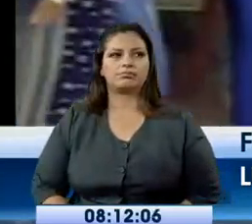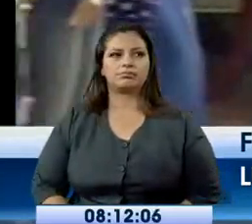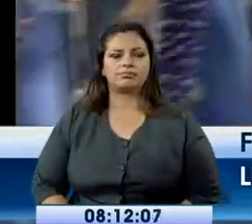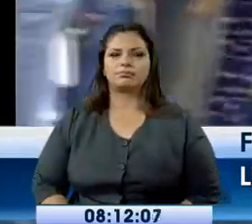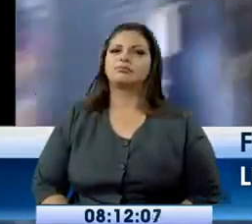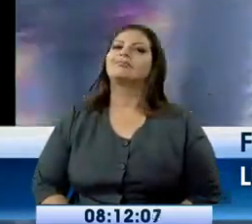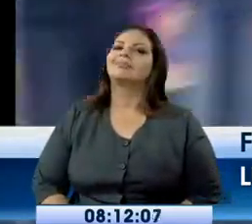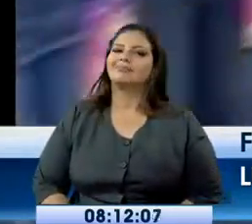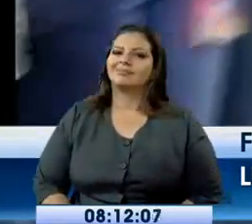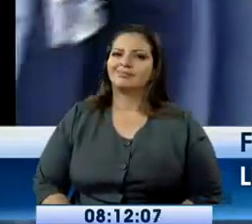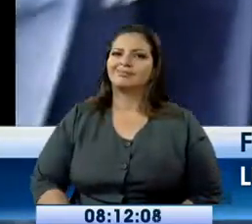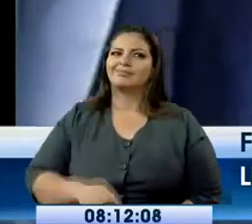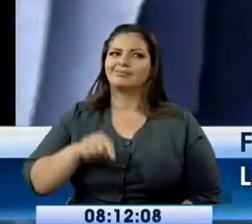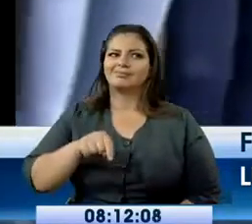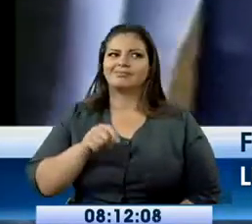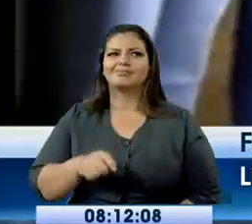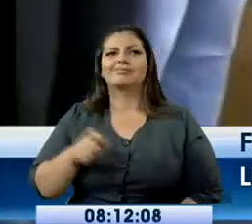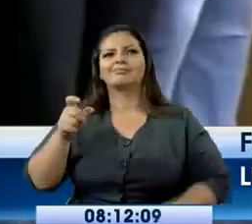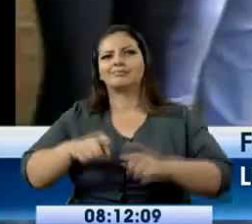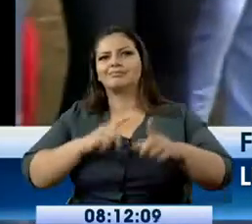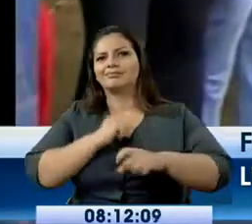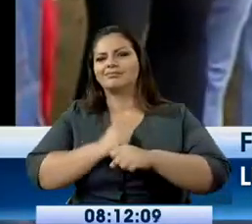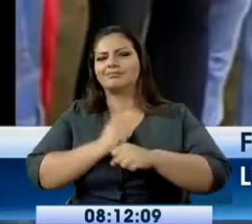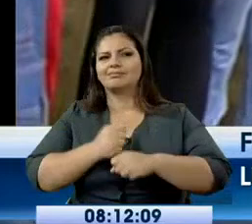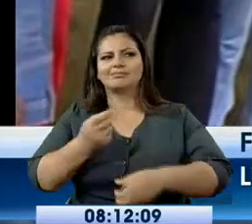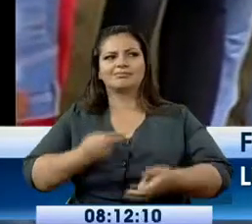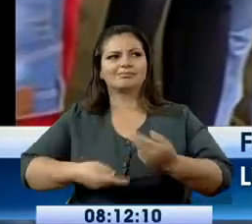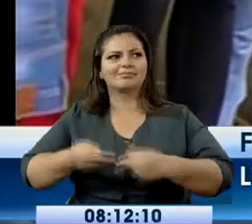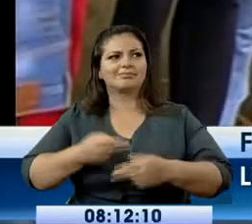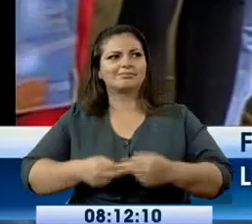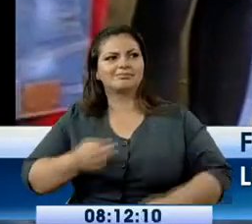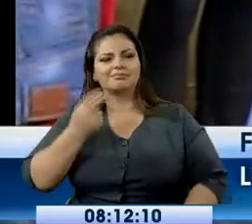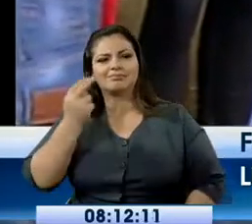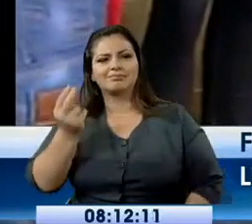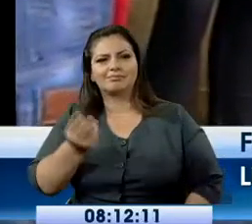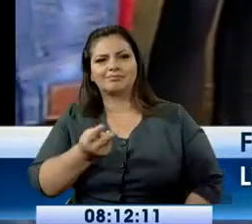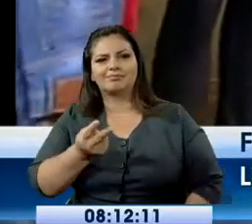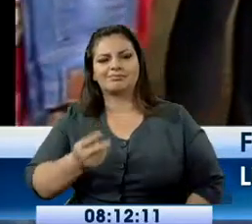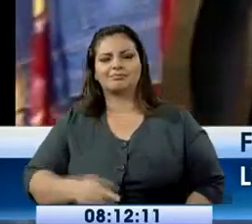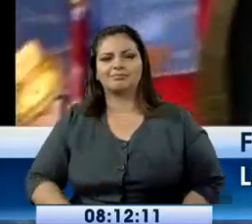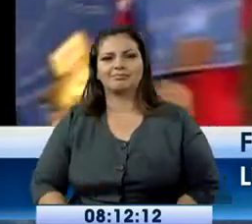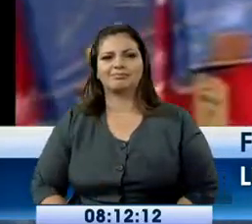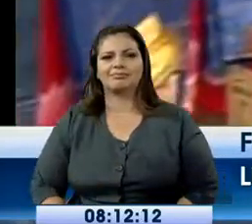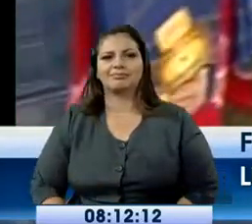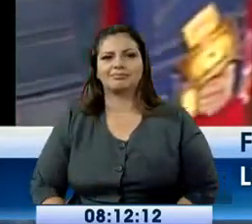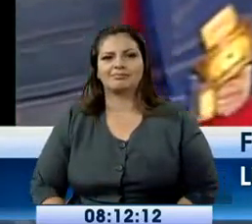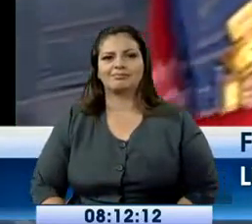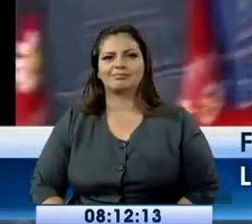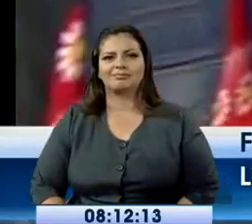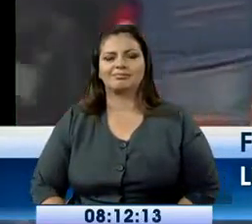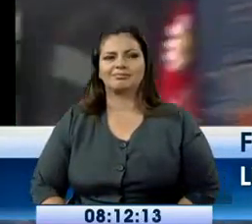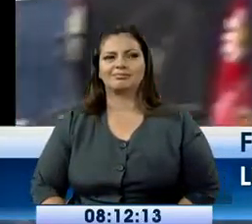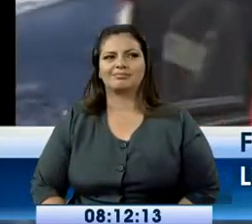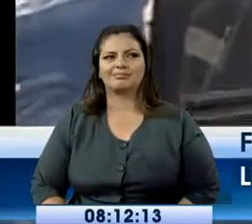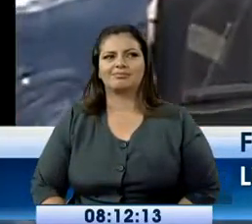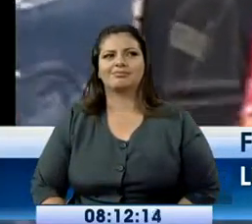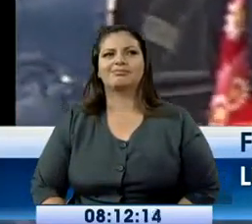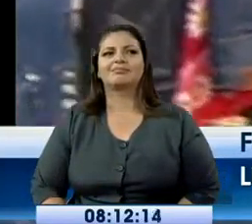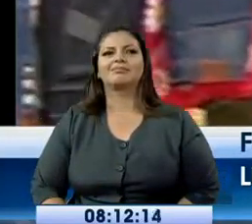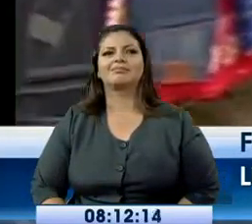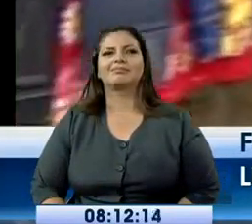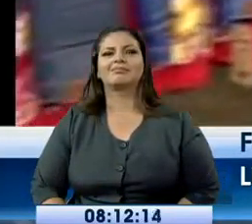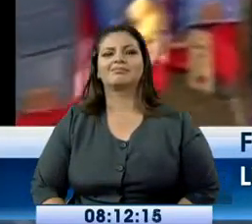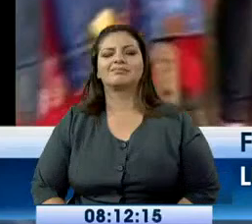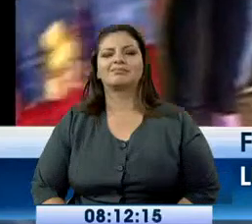microempresarios. Ellos lo hacen todo. Por ejemplo, miren este de acá. Acá encontramos, por ejemplo, miren, el